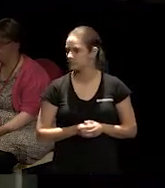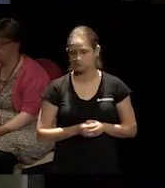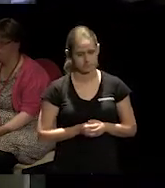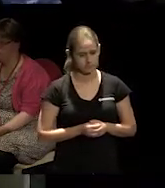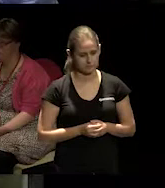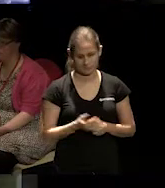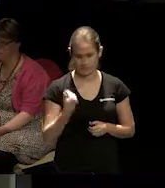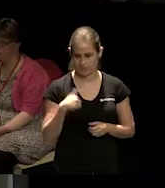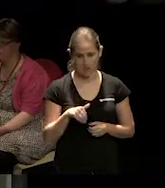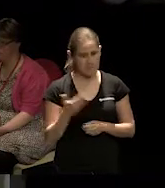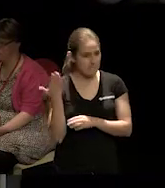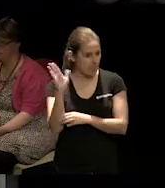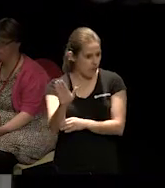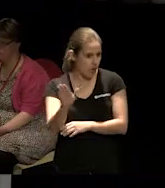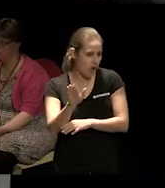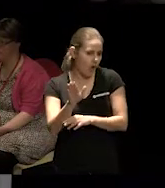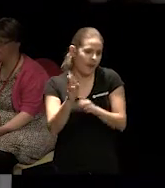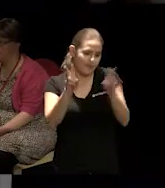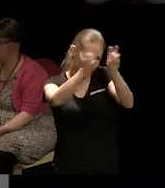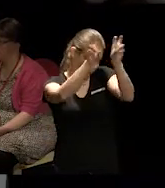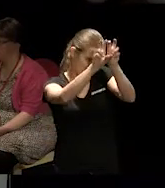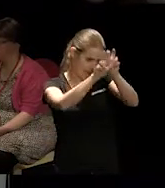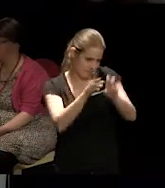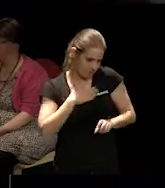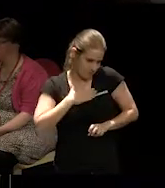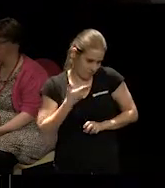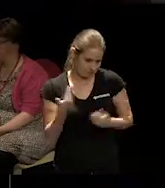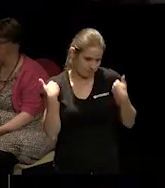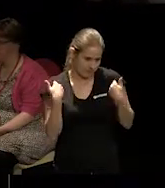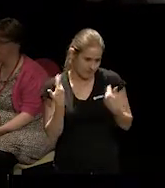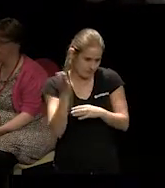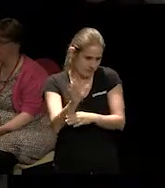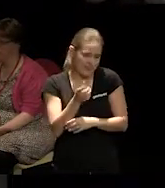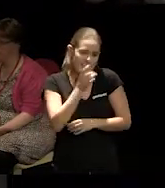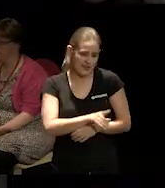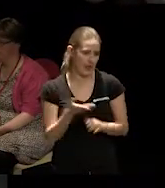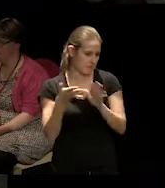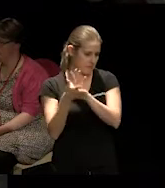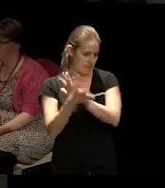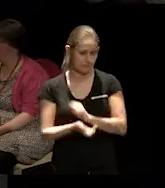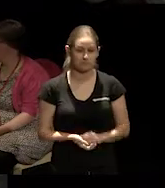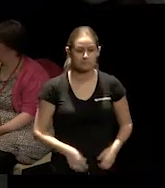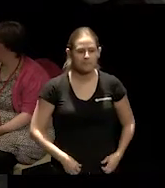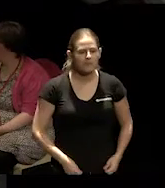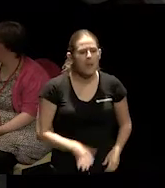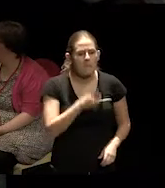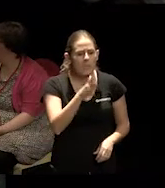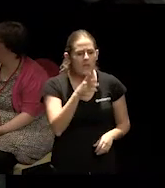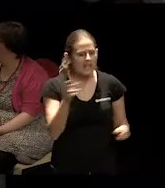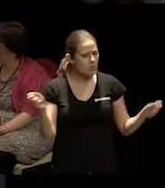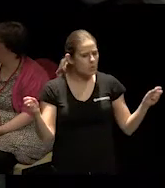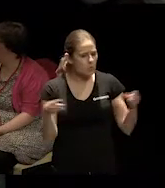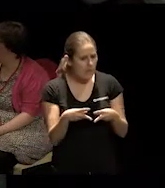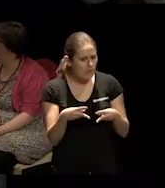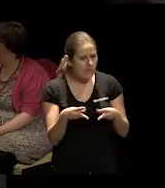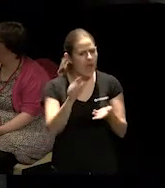la presentación institucional, déjame que os cuente un poquito qué es, por qué está el subtitulado y la descripción, por qué pueden